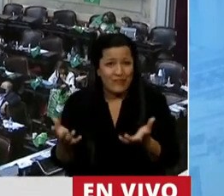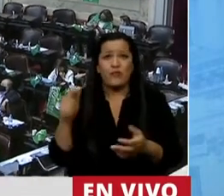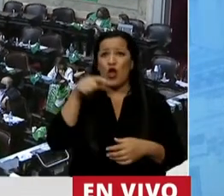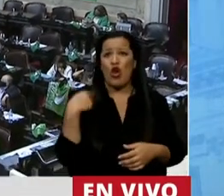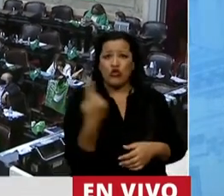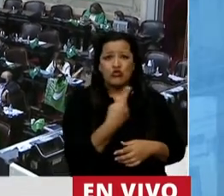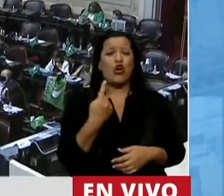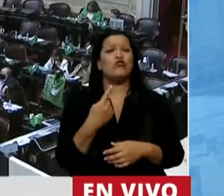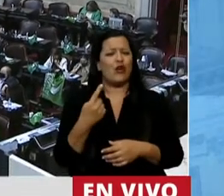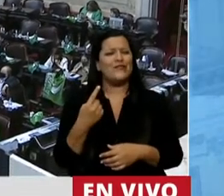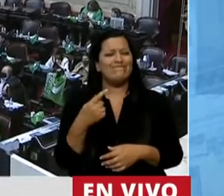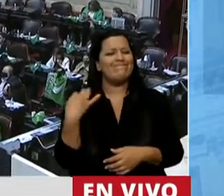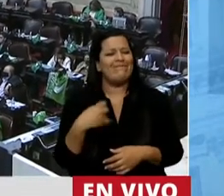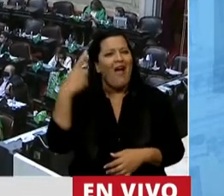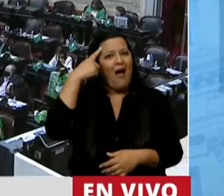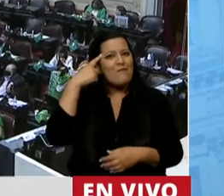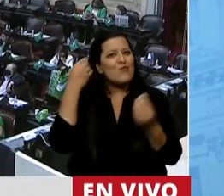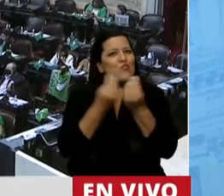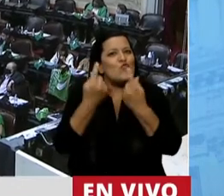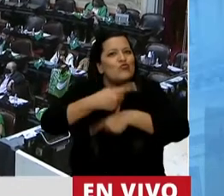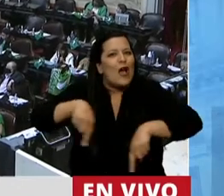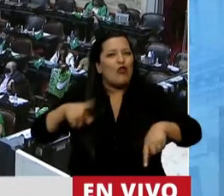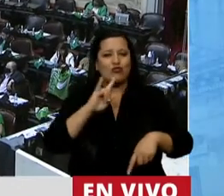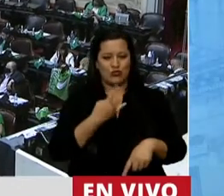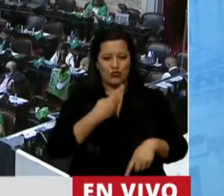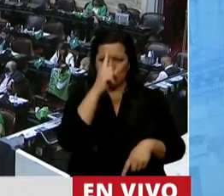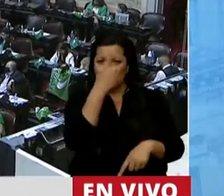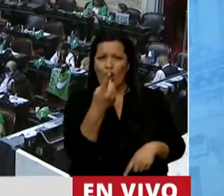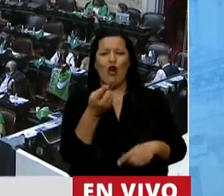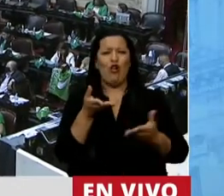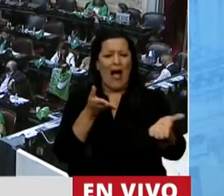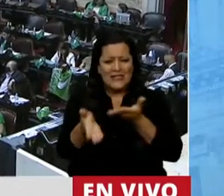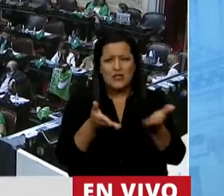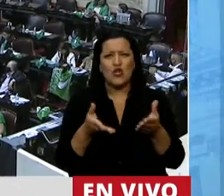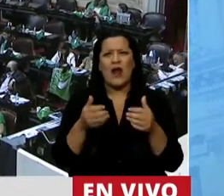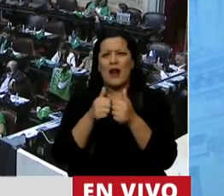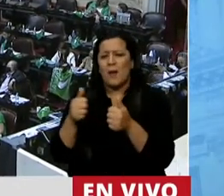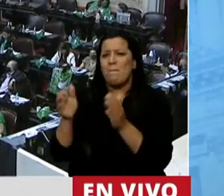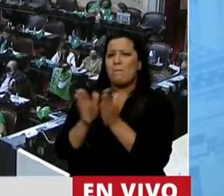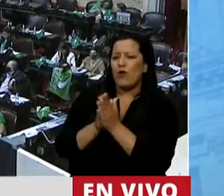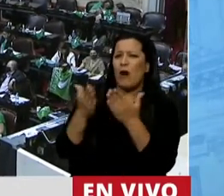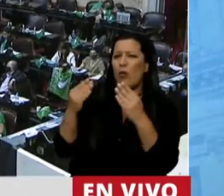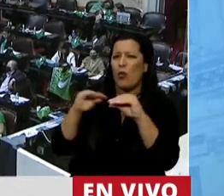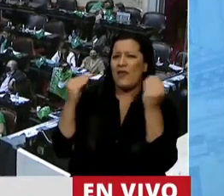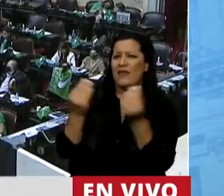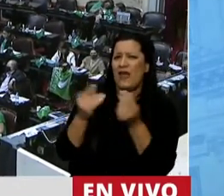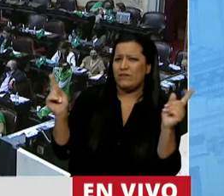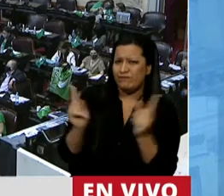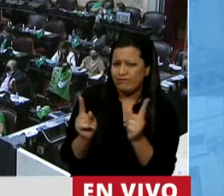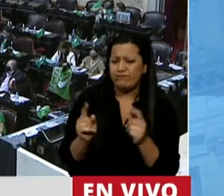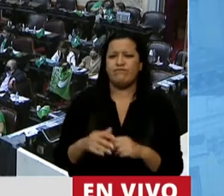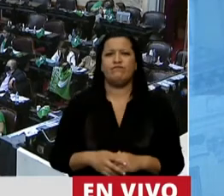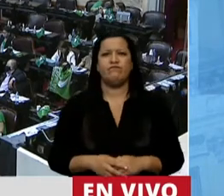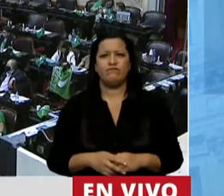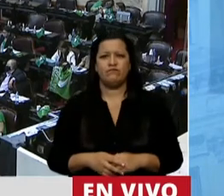consecuentes, tuvimos que aprender muchas cosas por nuestra cuenta, asesorar, acompañar, reclamar el sistema, a pagar los